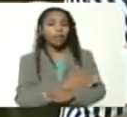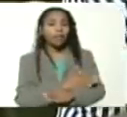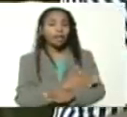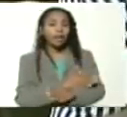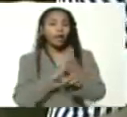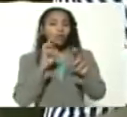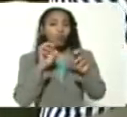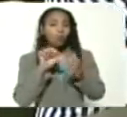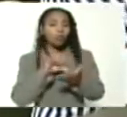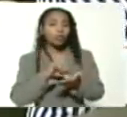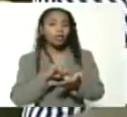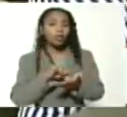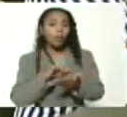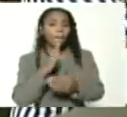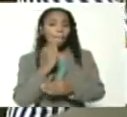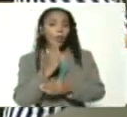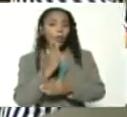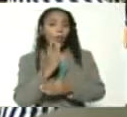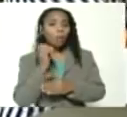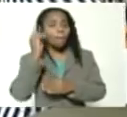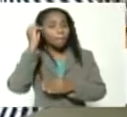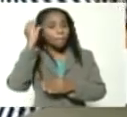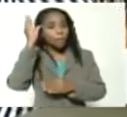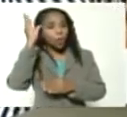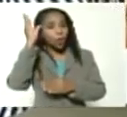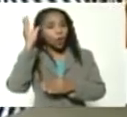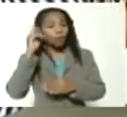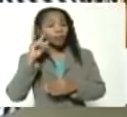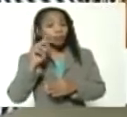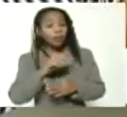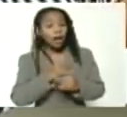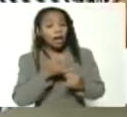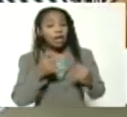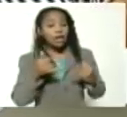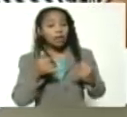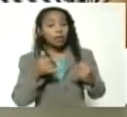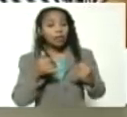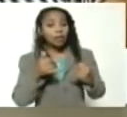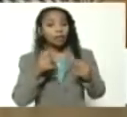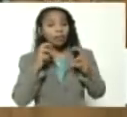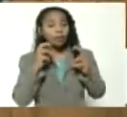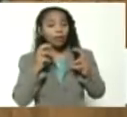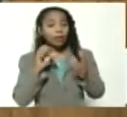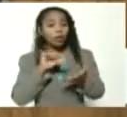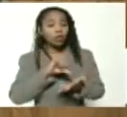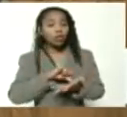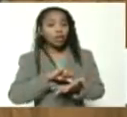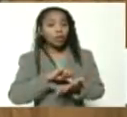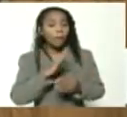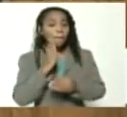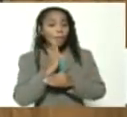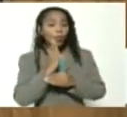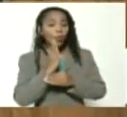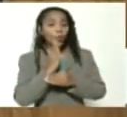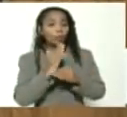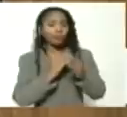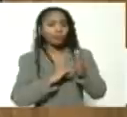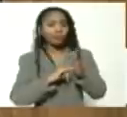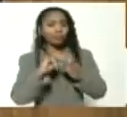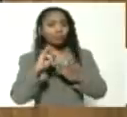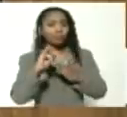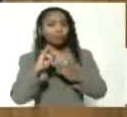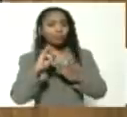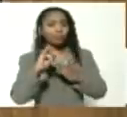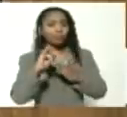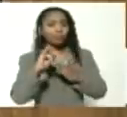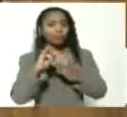centros penitenciarios, pues la capacidad de ambos está al límite y el caso de los centros de detención sobrepasa. Los centros